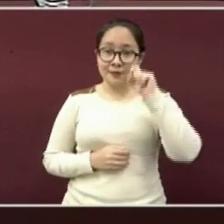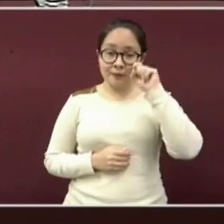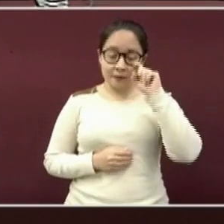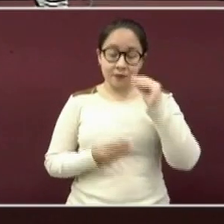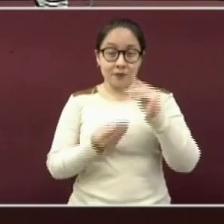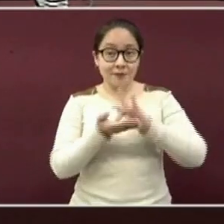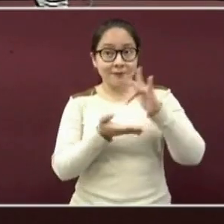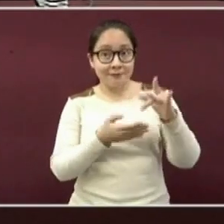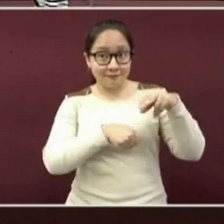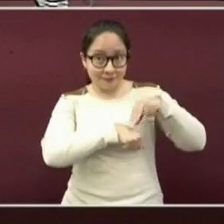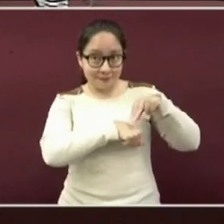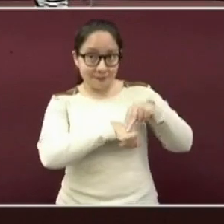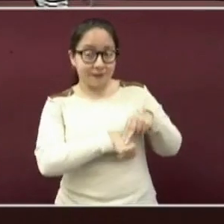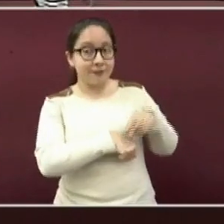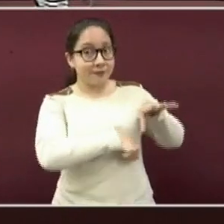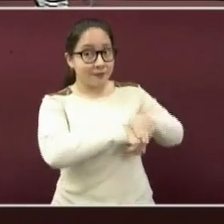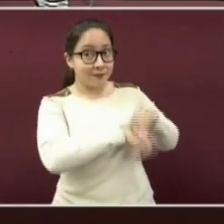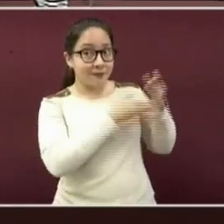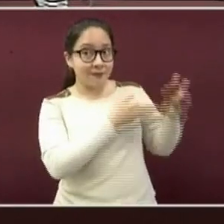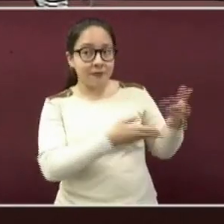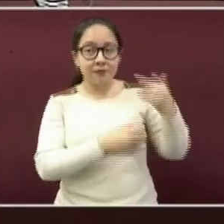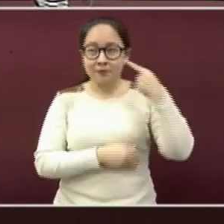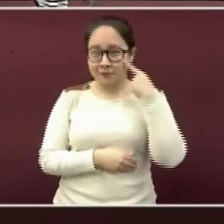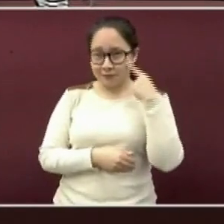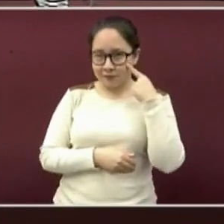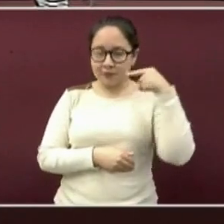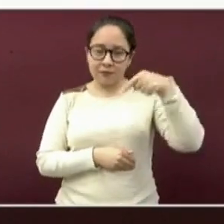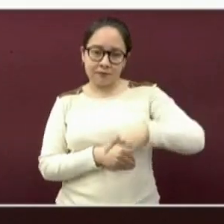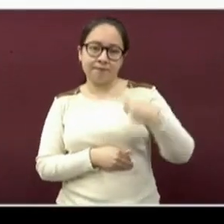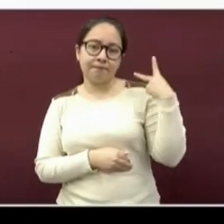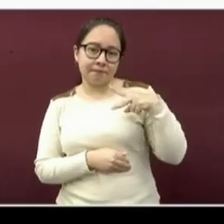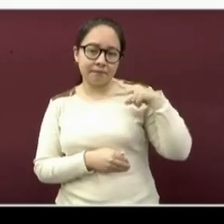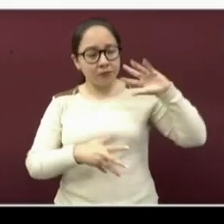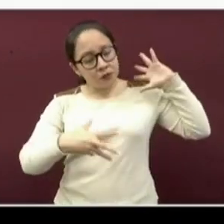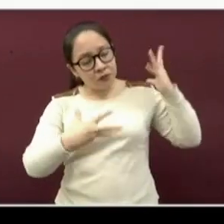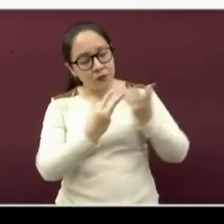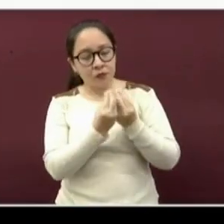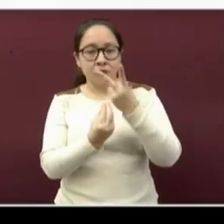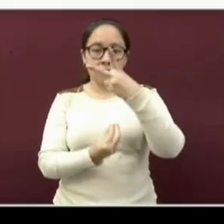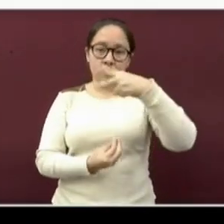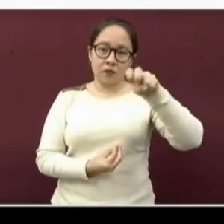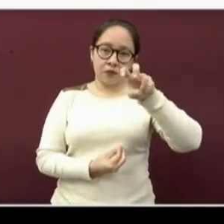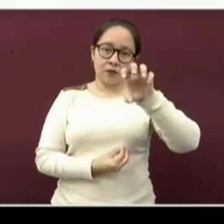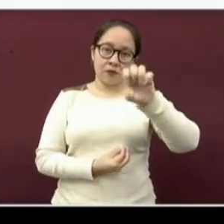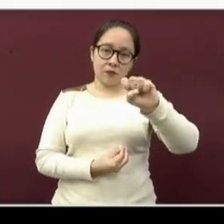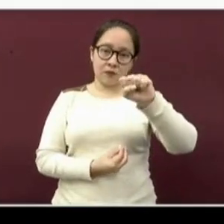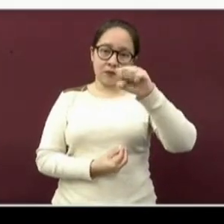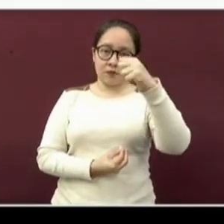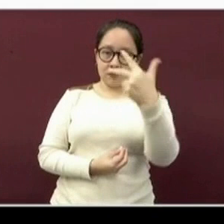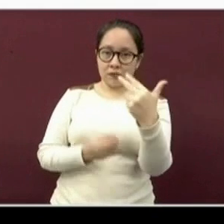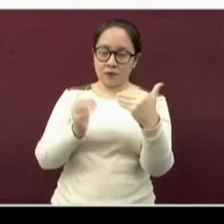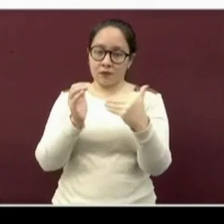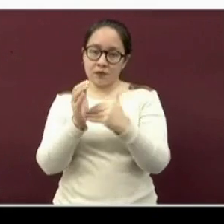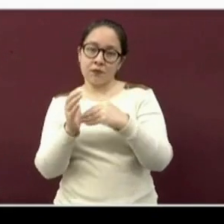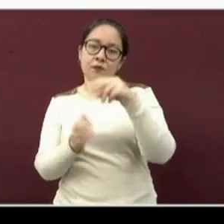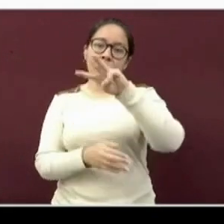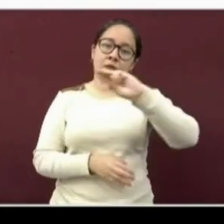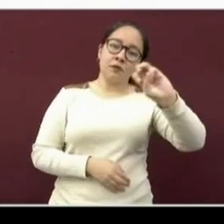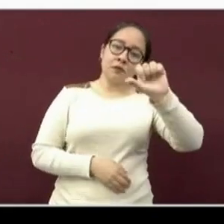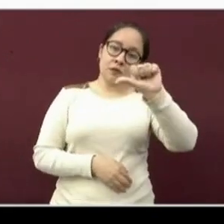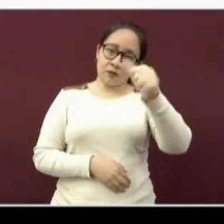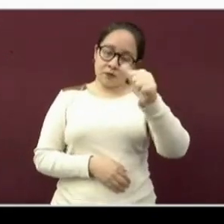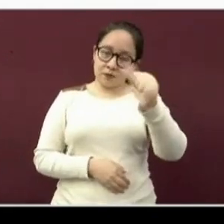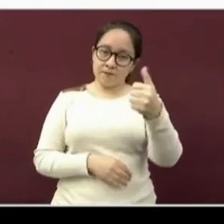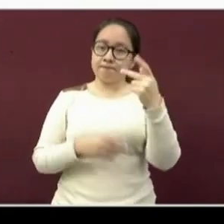Gracias, doctor. Con su permiso. Miren ustedes, se han atendido en el estado 268,311 pacientes con